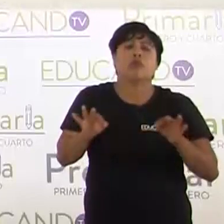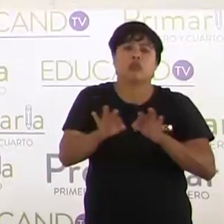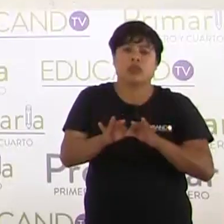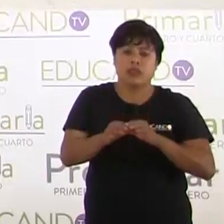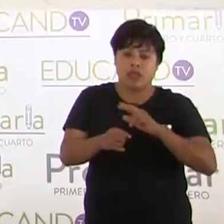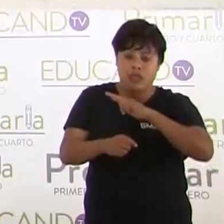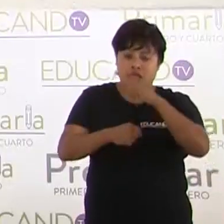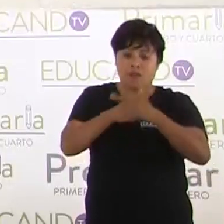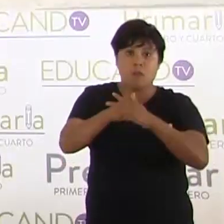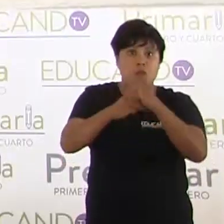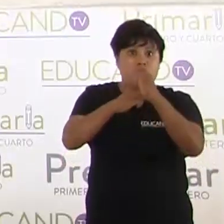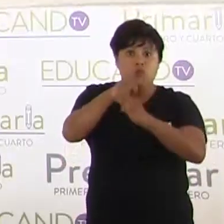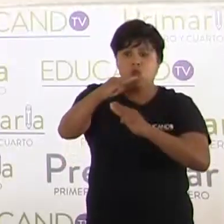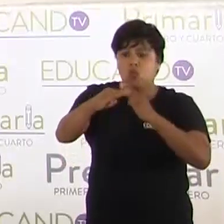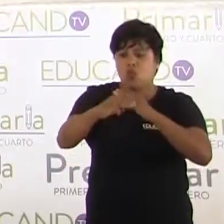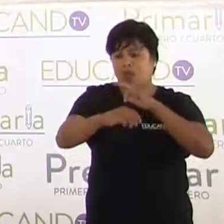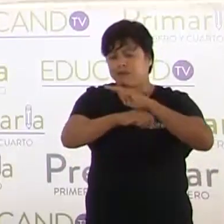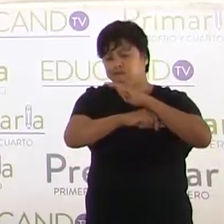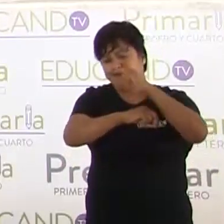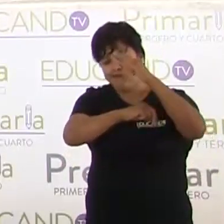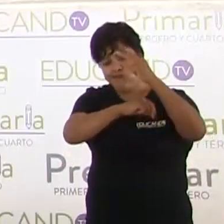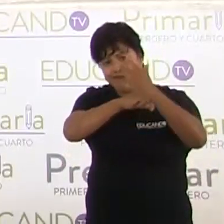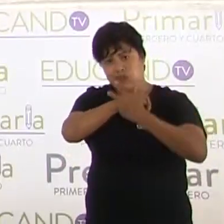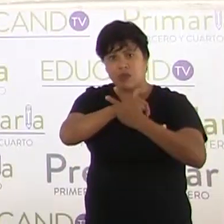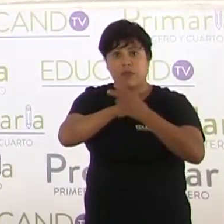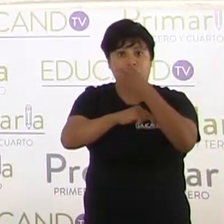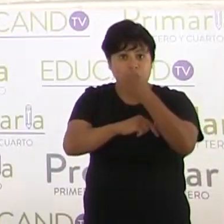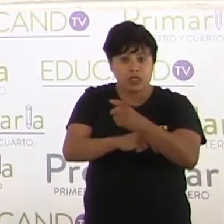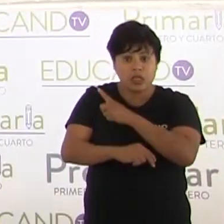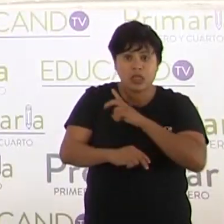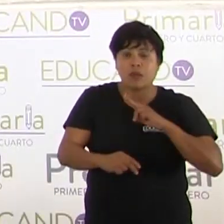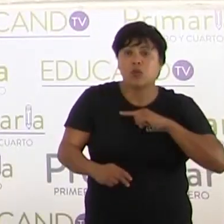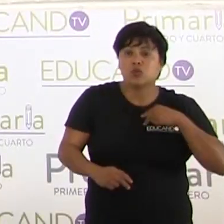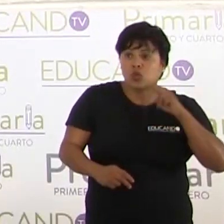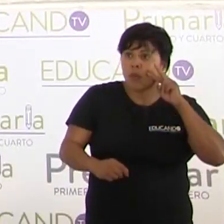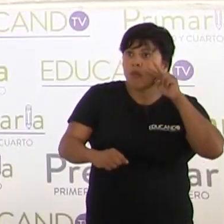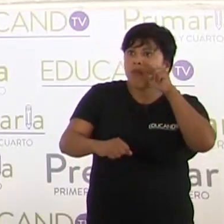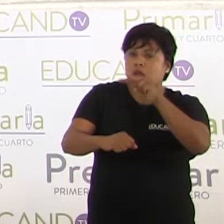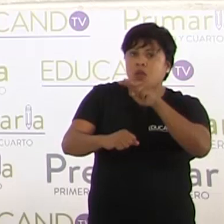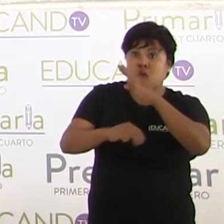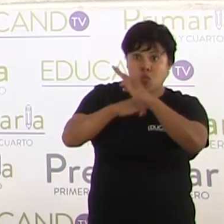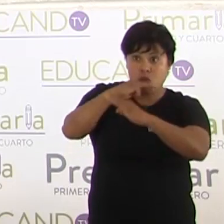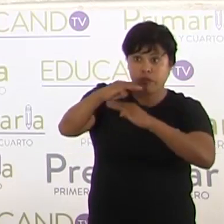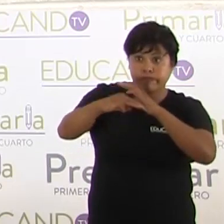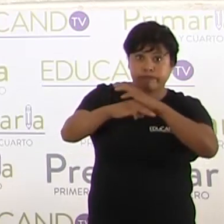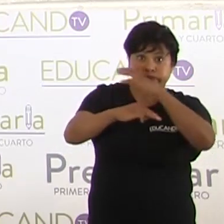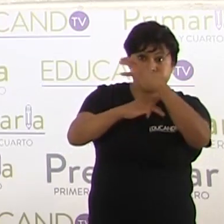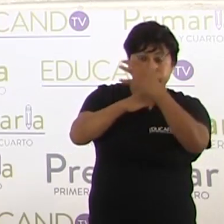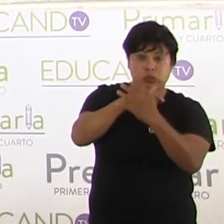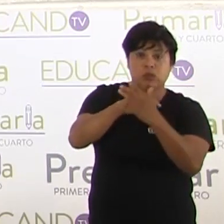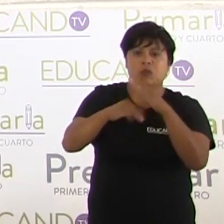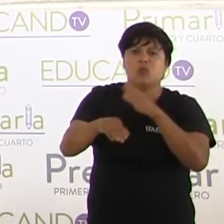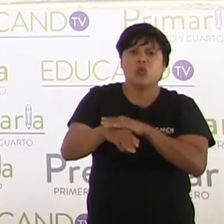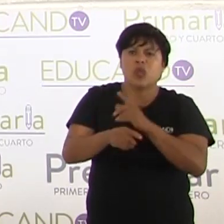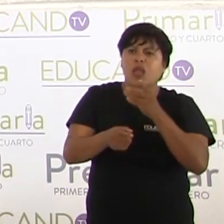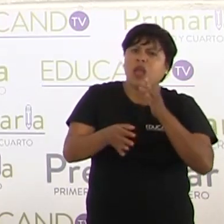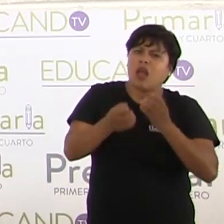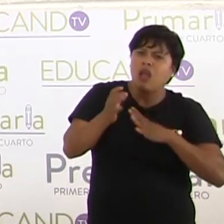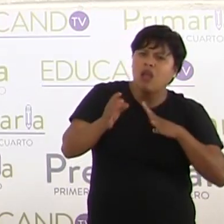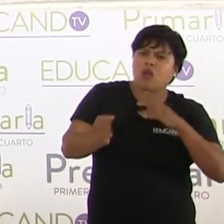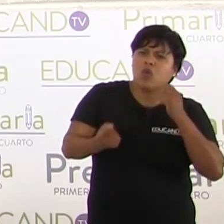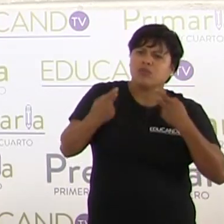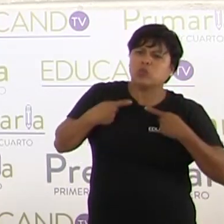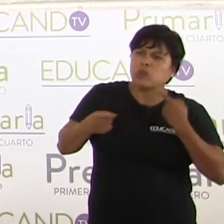a nivel mundial, también que debemos ubicarlo. ¿Por qué lo critica? Porque se